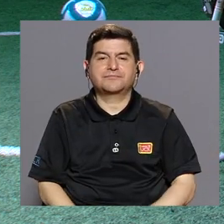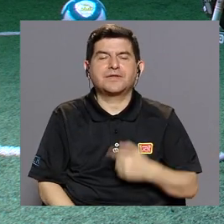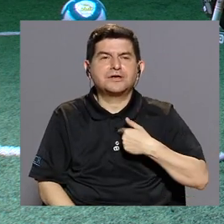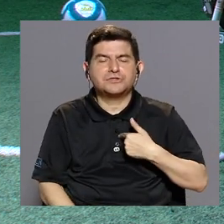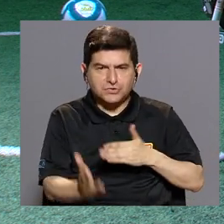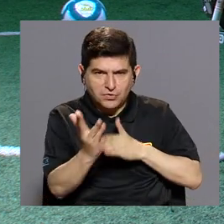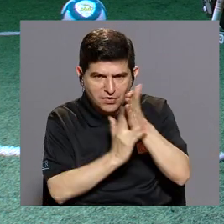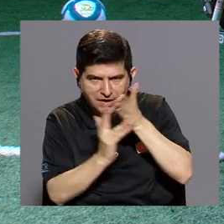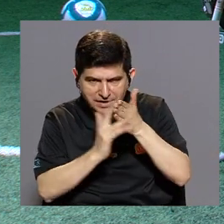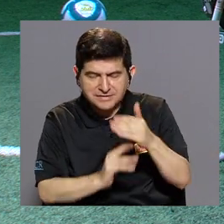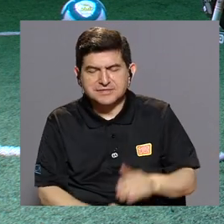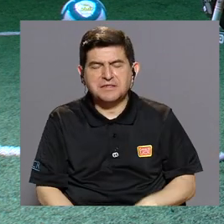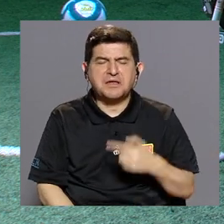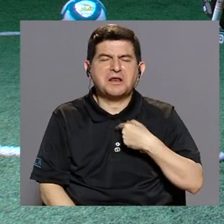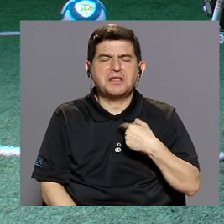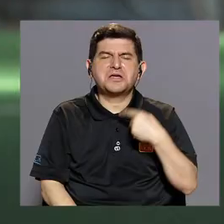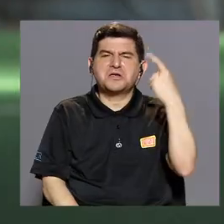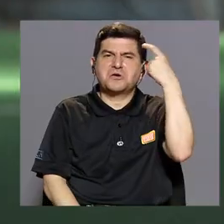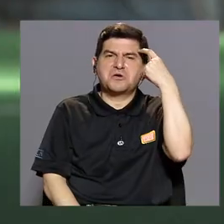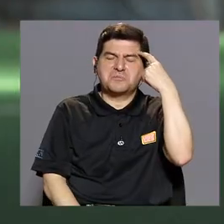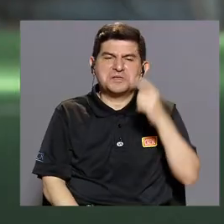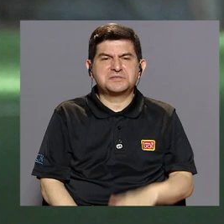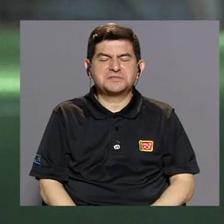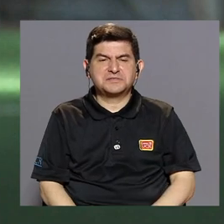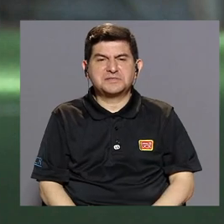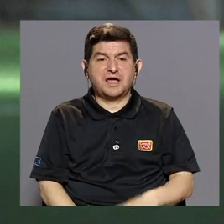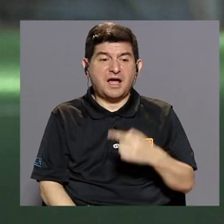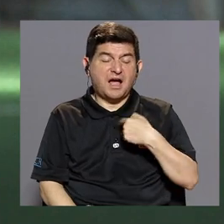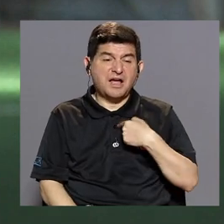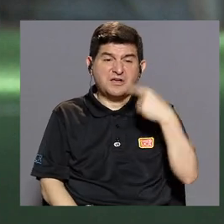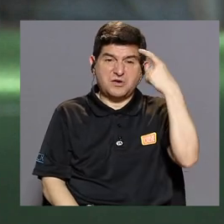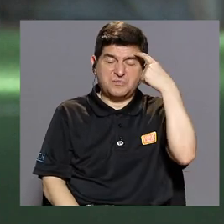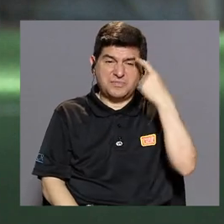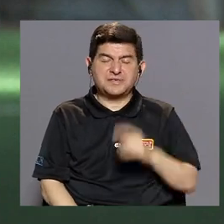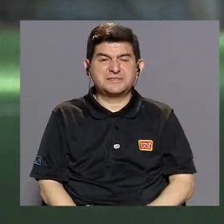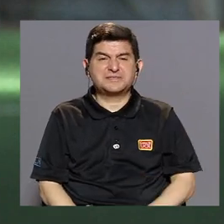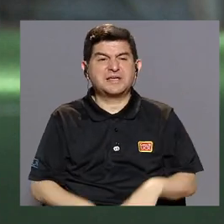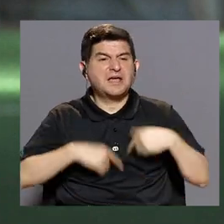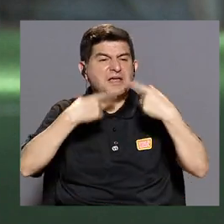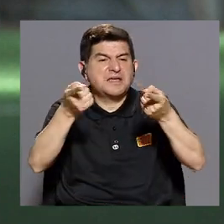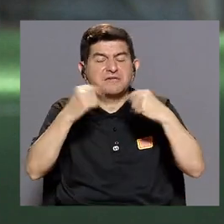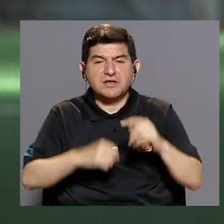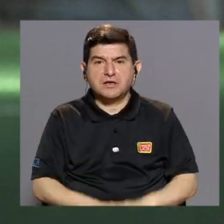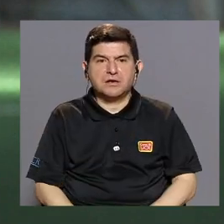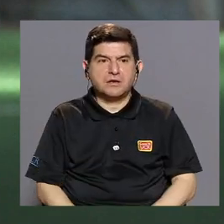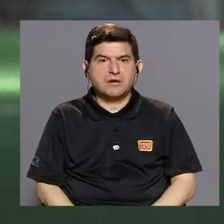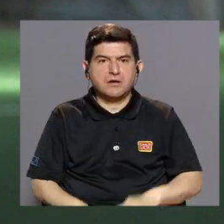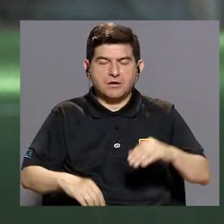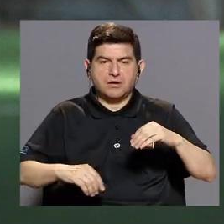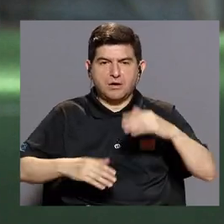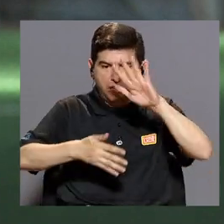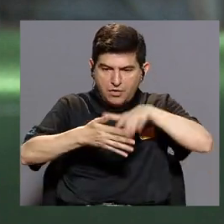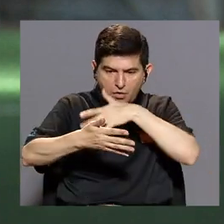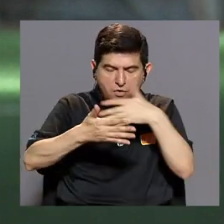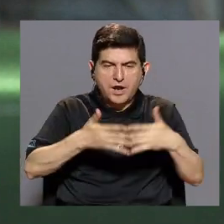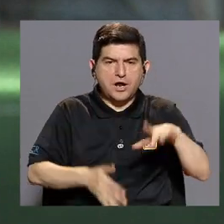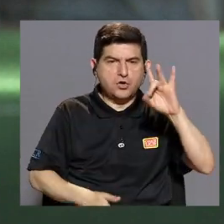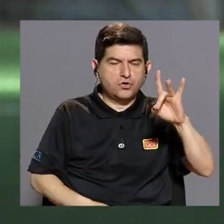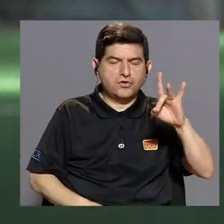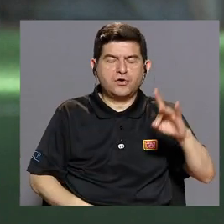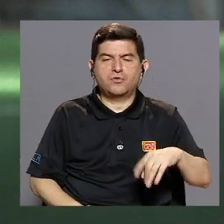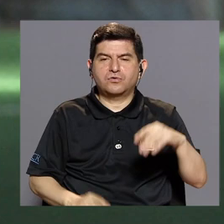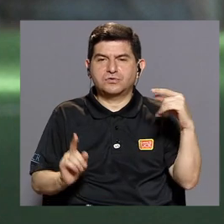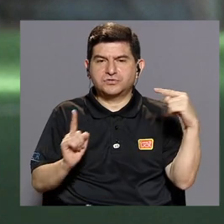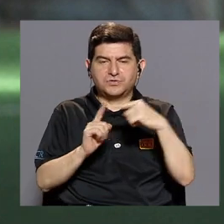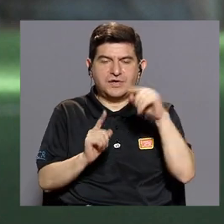entré y según yo iba a viajar, me acuerdo que según yo iba a viajar, cuando me dan el horario, de 8 a 5 todos los días, viernes de